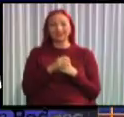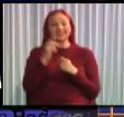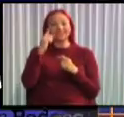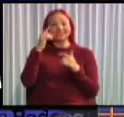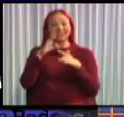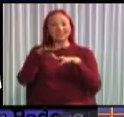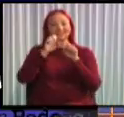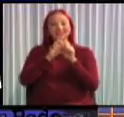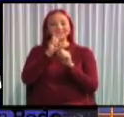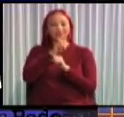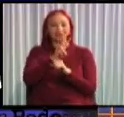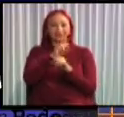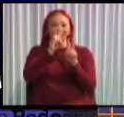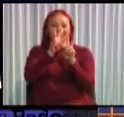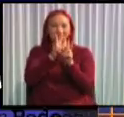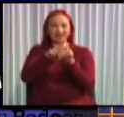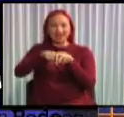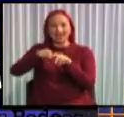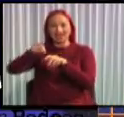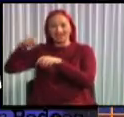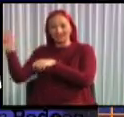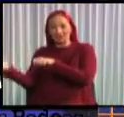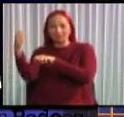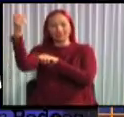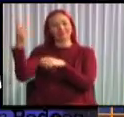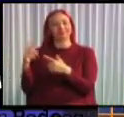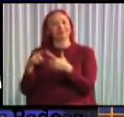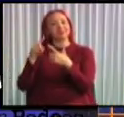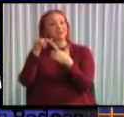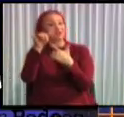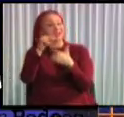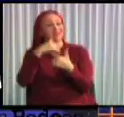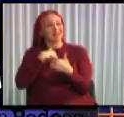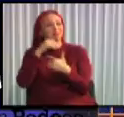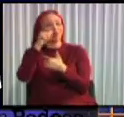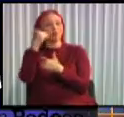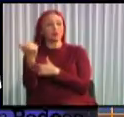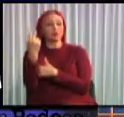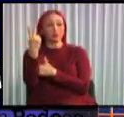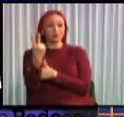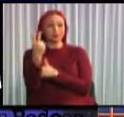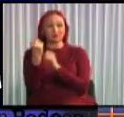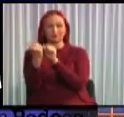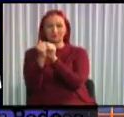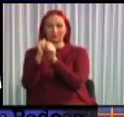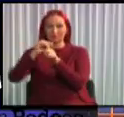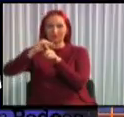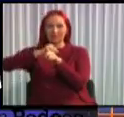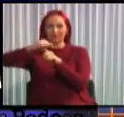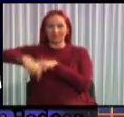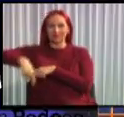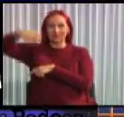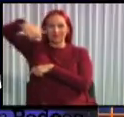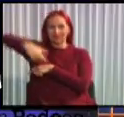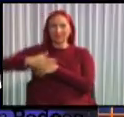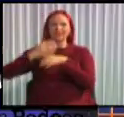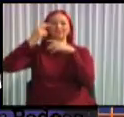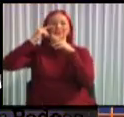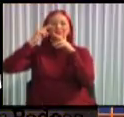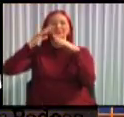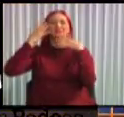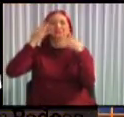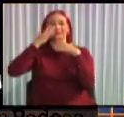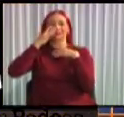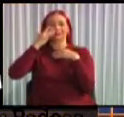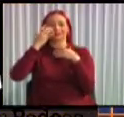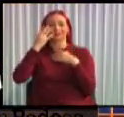Ya desertaron 2 con el tema del trompo. Pero aquí tenemos a otros 2 practicando el yo-yo. Vamos a ver, compañeros, a ver si son